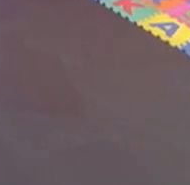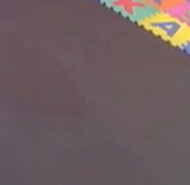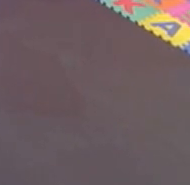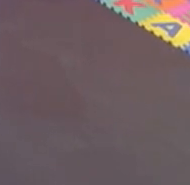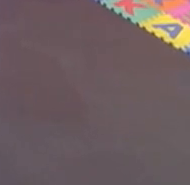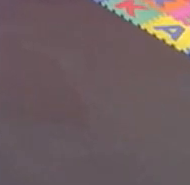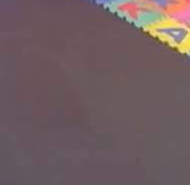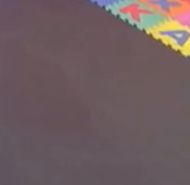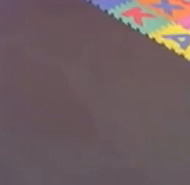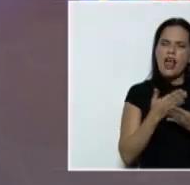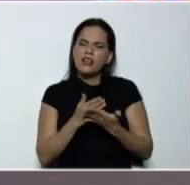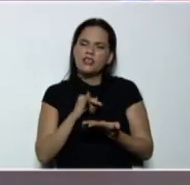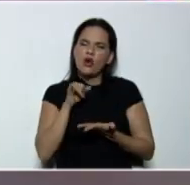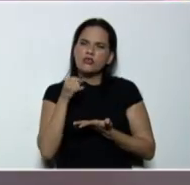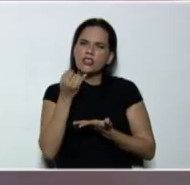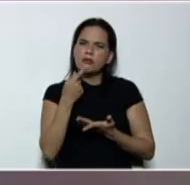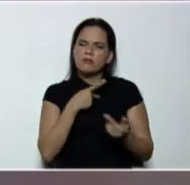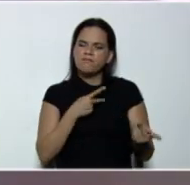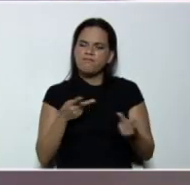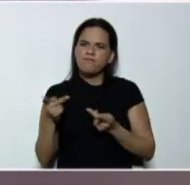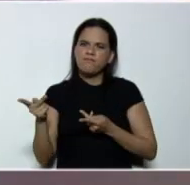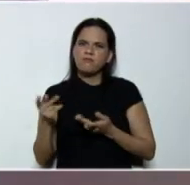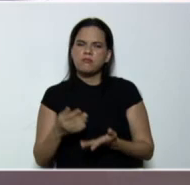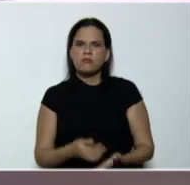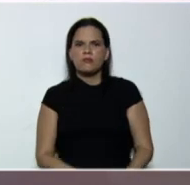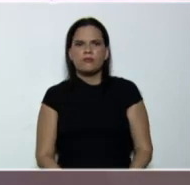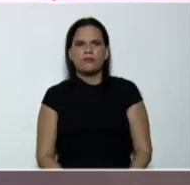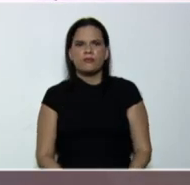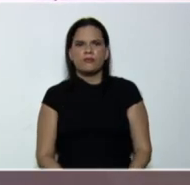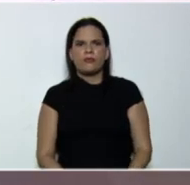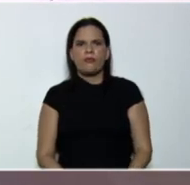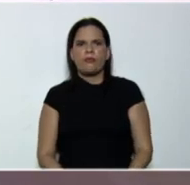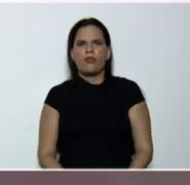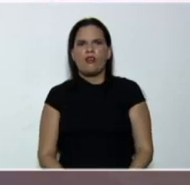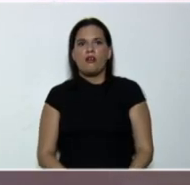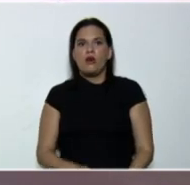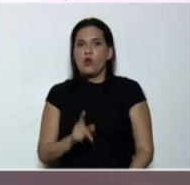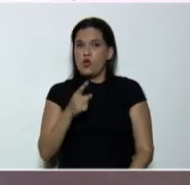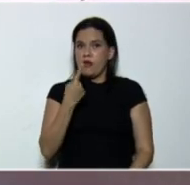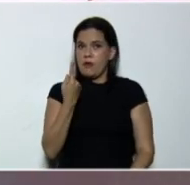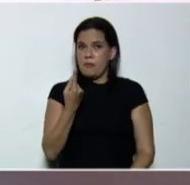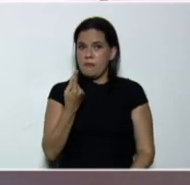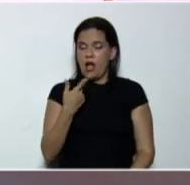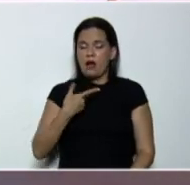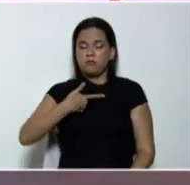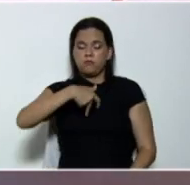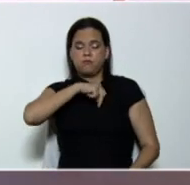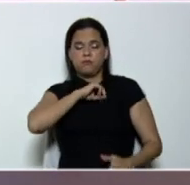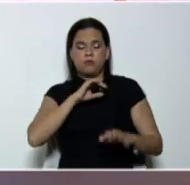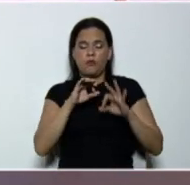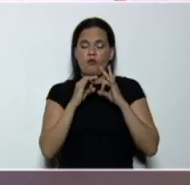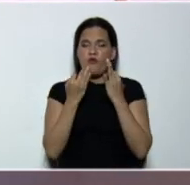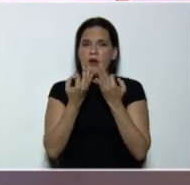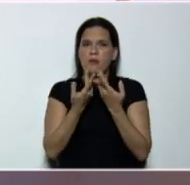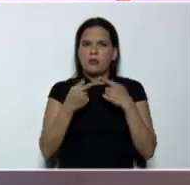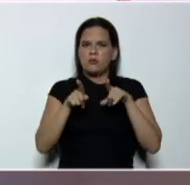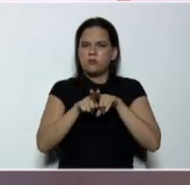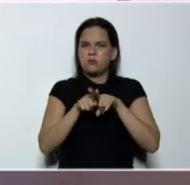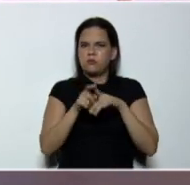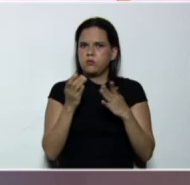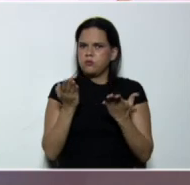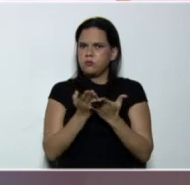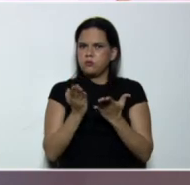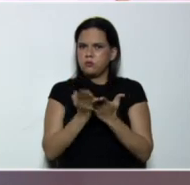Gracias, José Leonardo, por esta hermosa bienvenida. Bienvenidas y bienvenidos una vez más a nuestro programa, su programa,